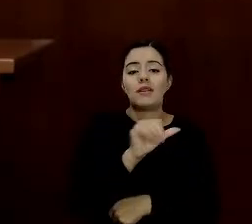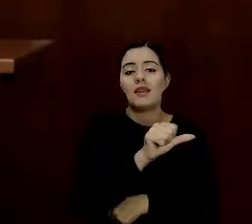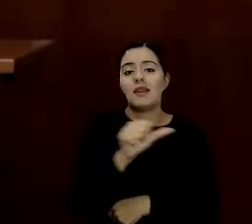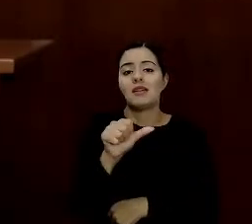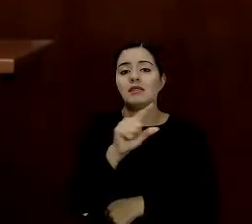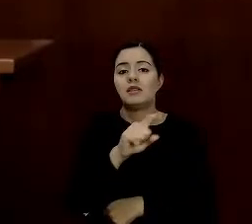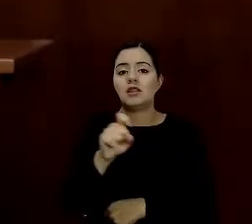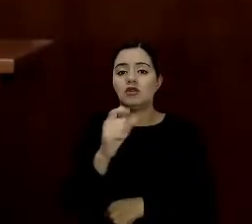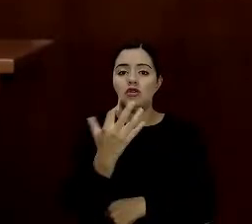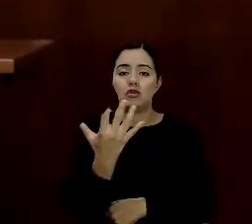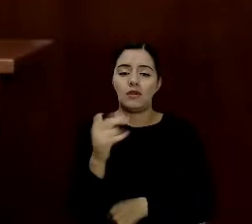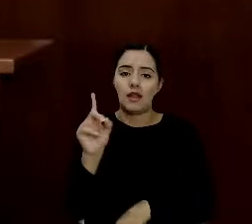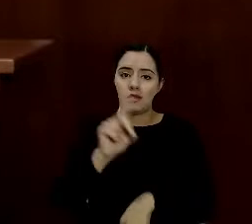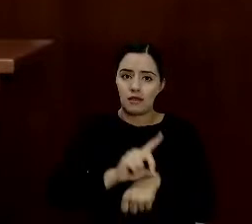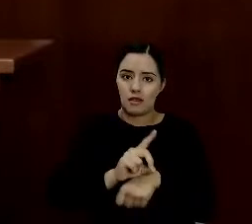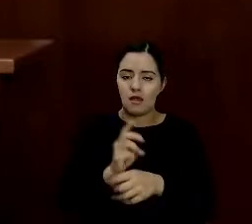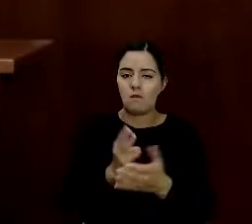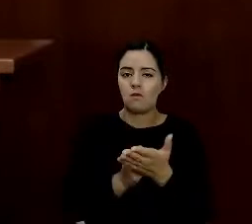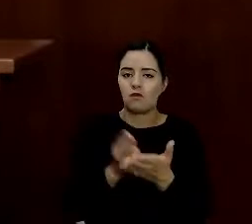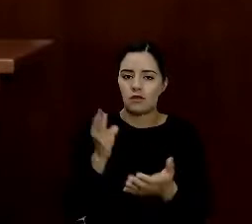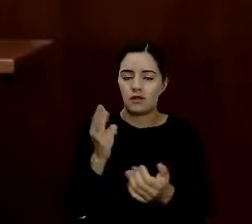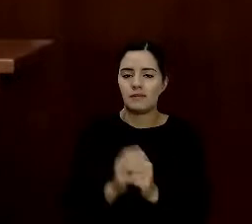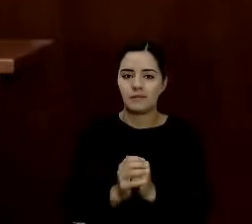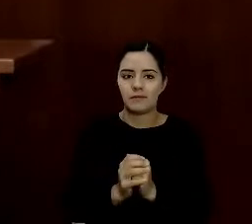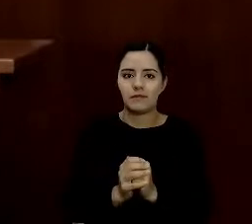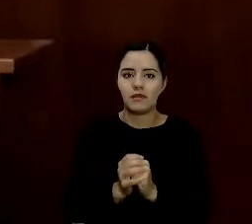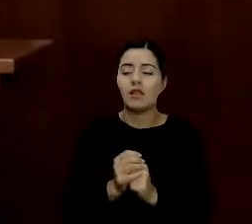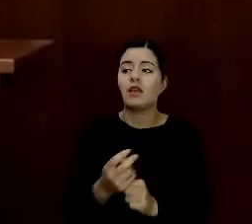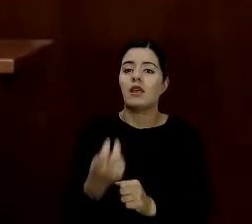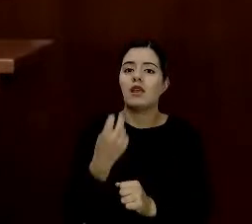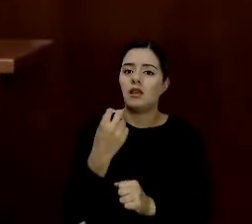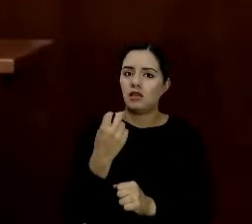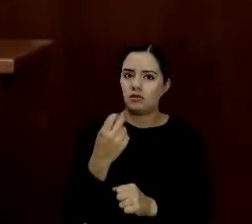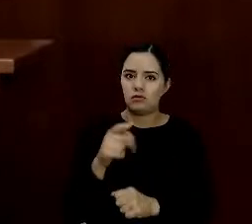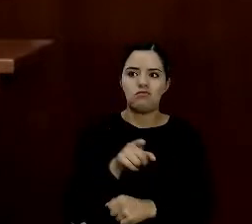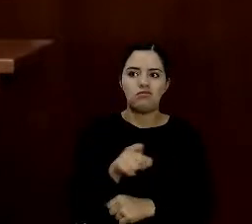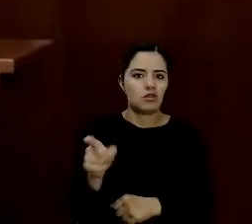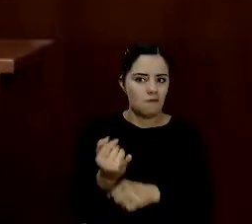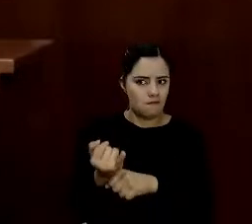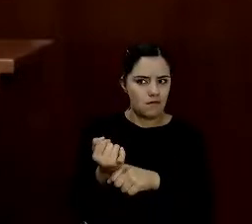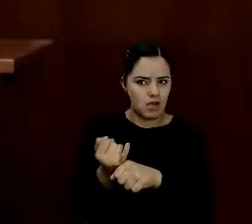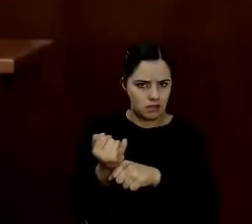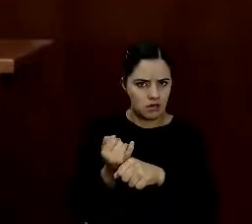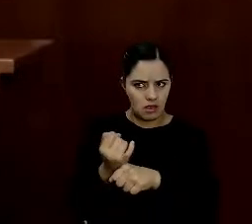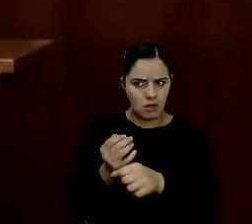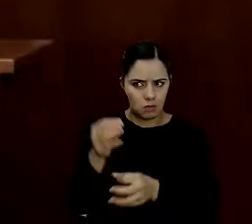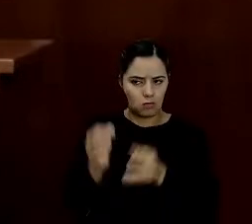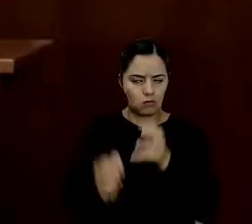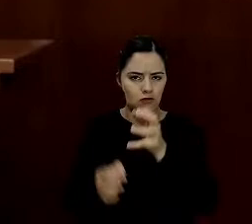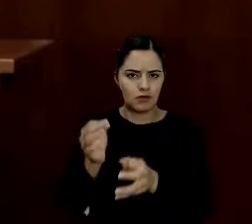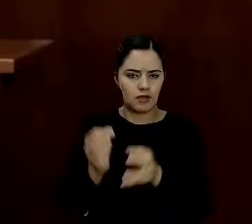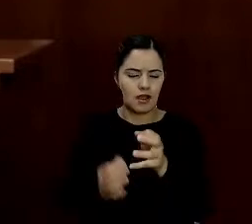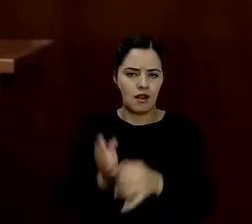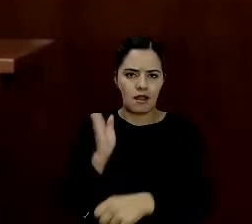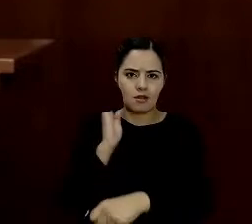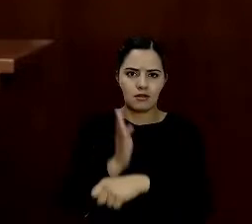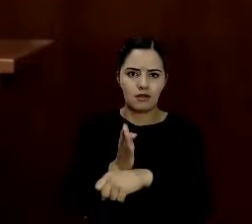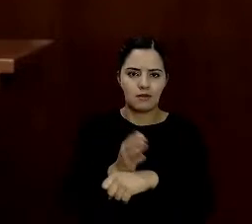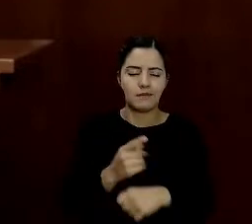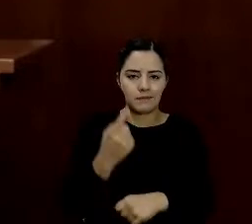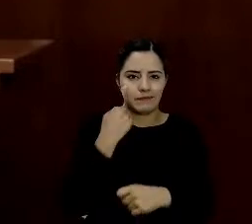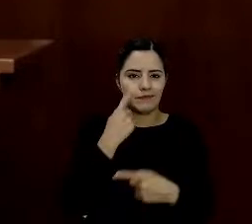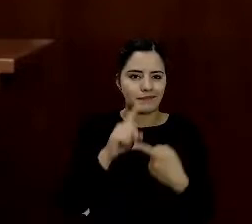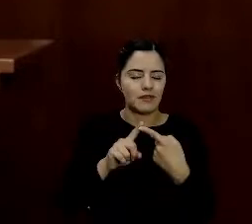este delito se perseguirá de oficio transitorios primero publíquese el presente